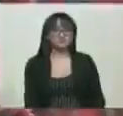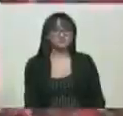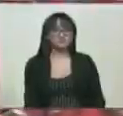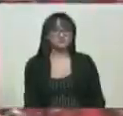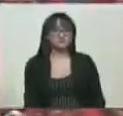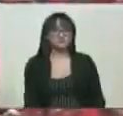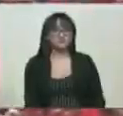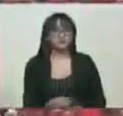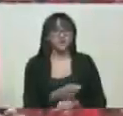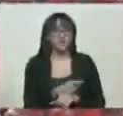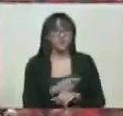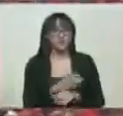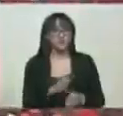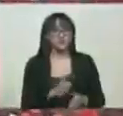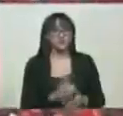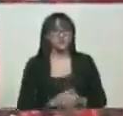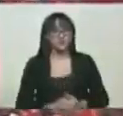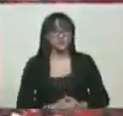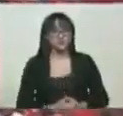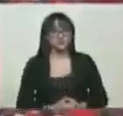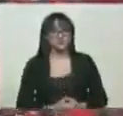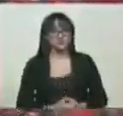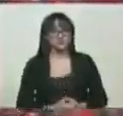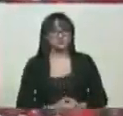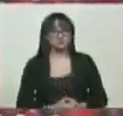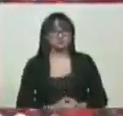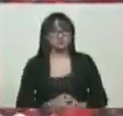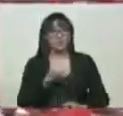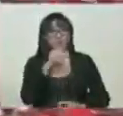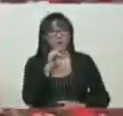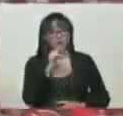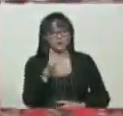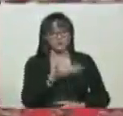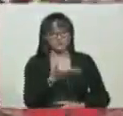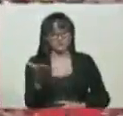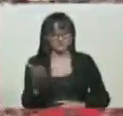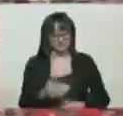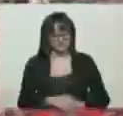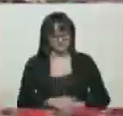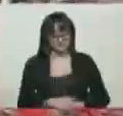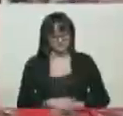Gobernadora Yelitze Santaella, le traigo buenas noticias.